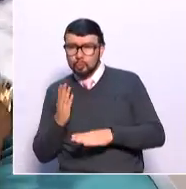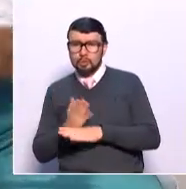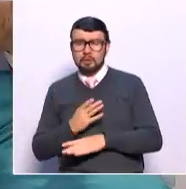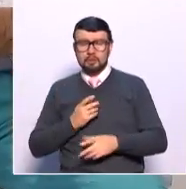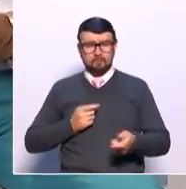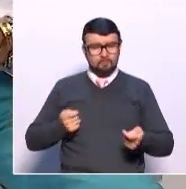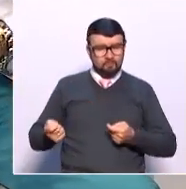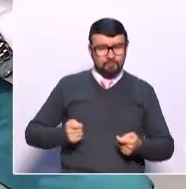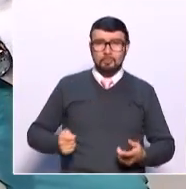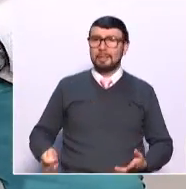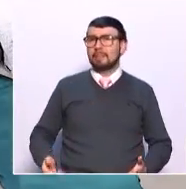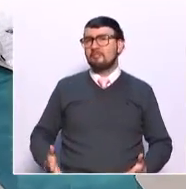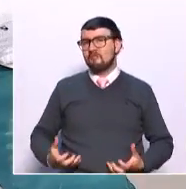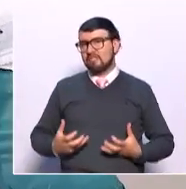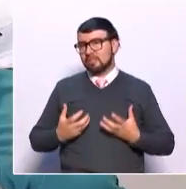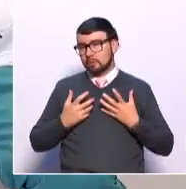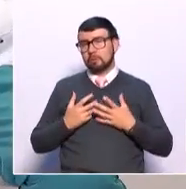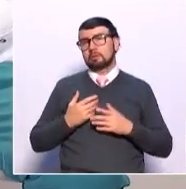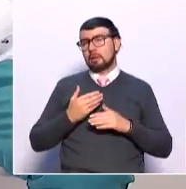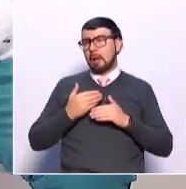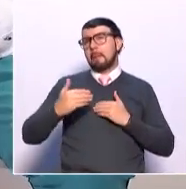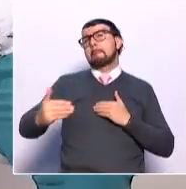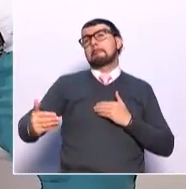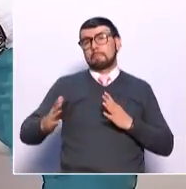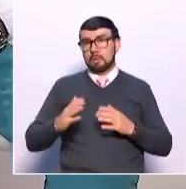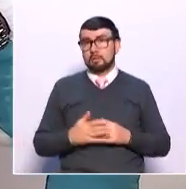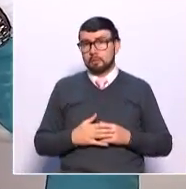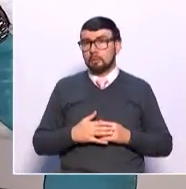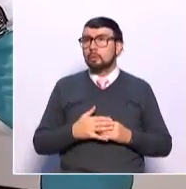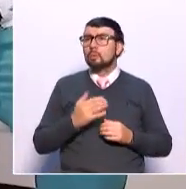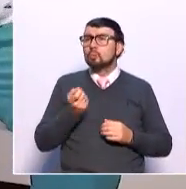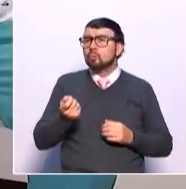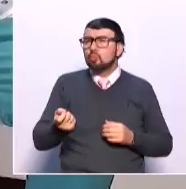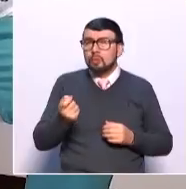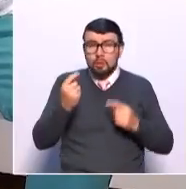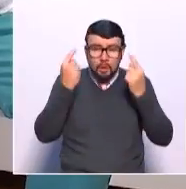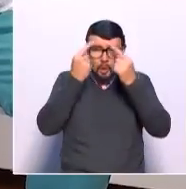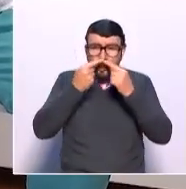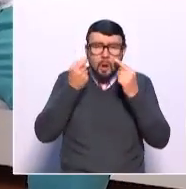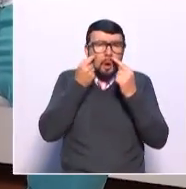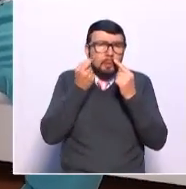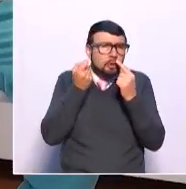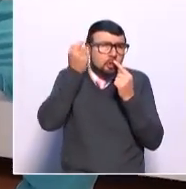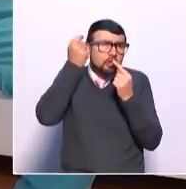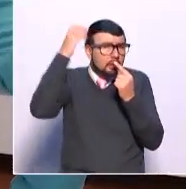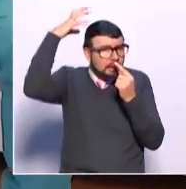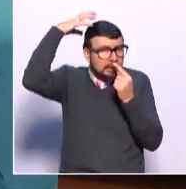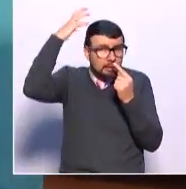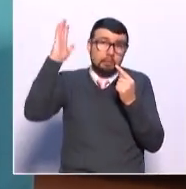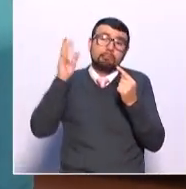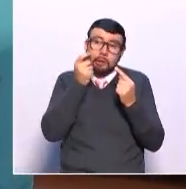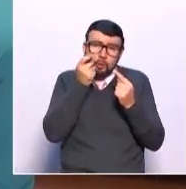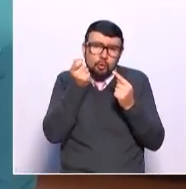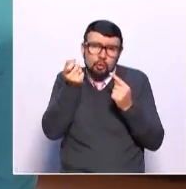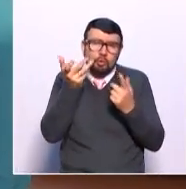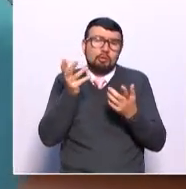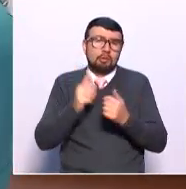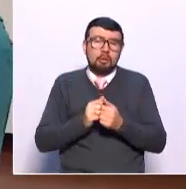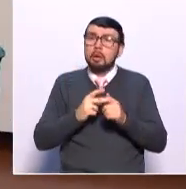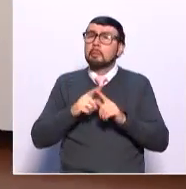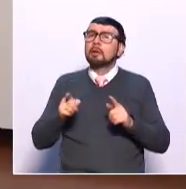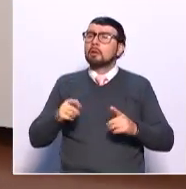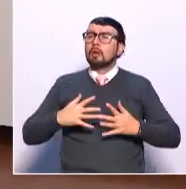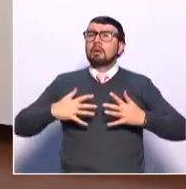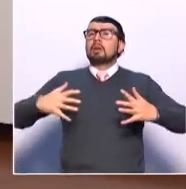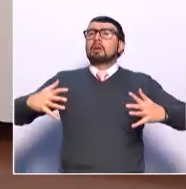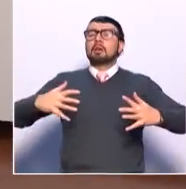infecciosos a distancia es que mire que aquí el cerebro no hay nada pero como tal el cuadro asmático puede ser es